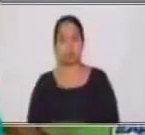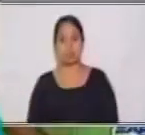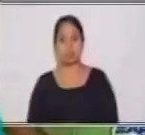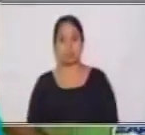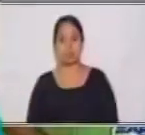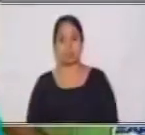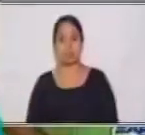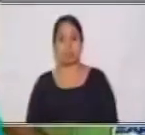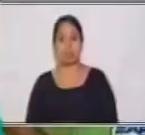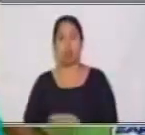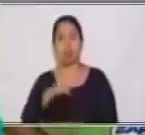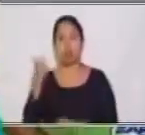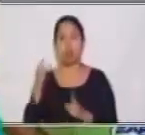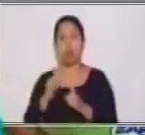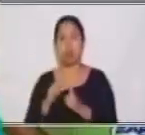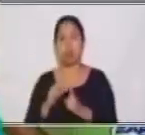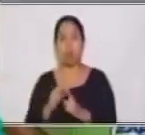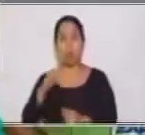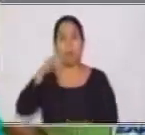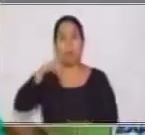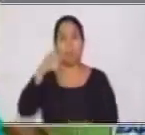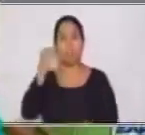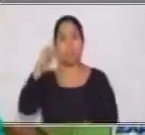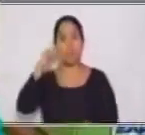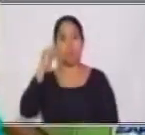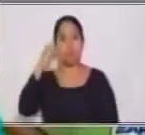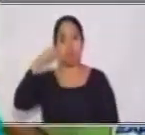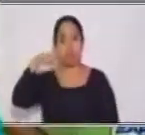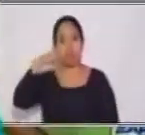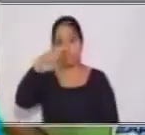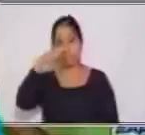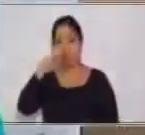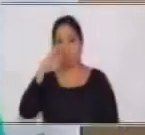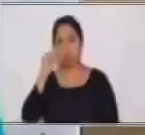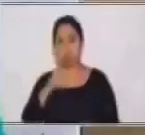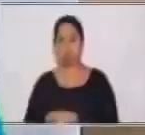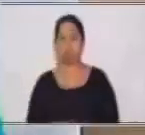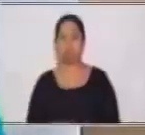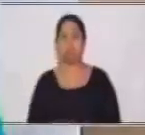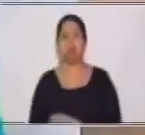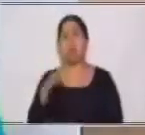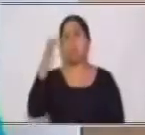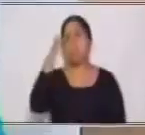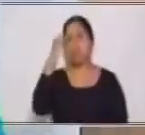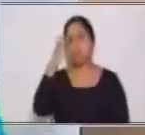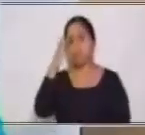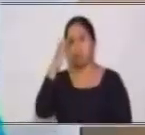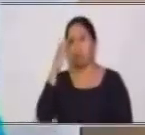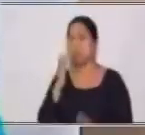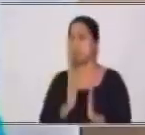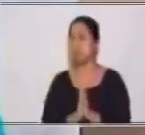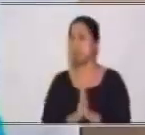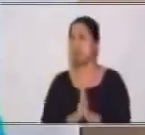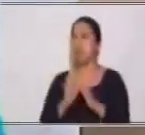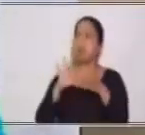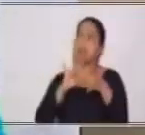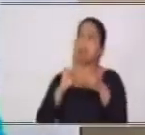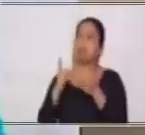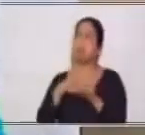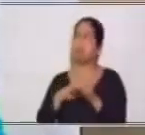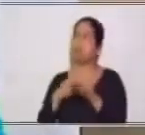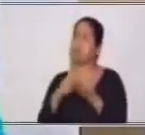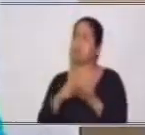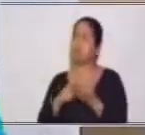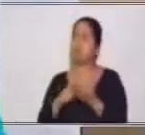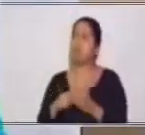Y la palabra milímetro. Piensa por favor y comenta con quien estés una forma más